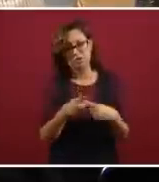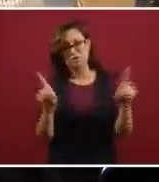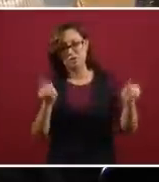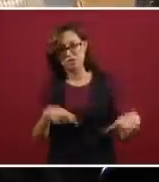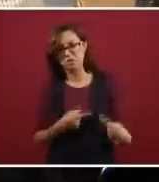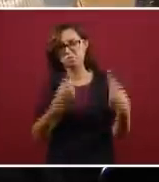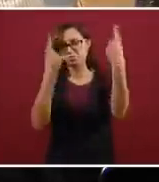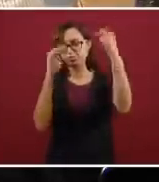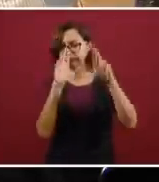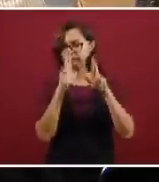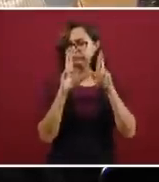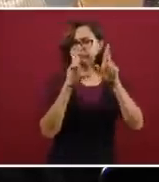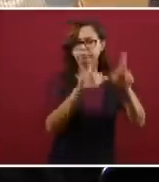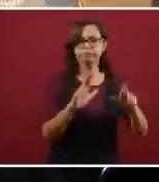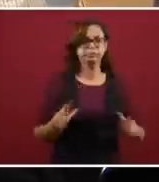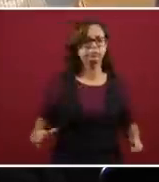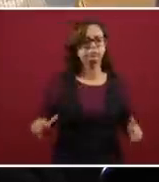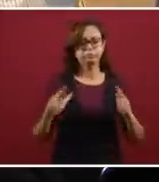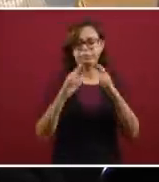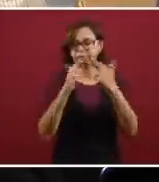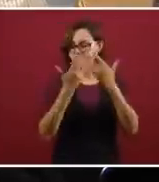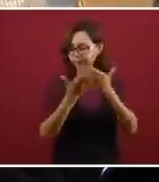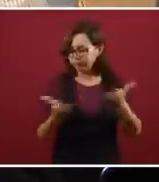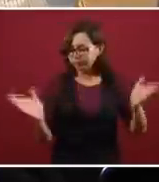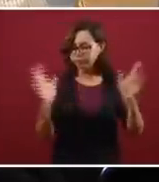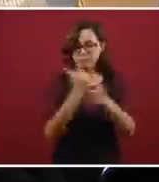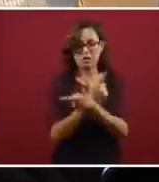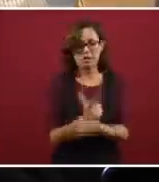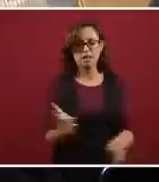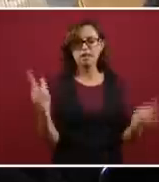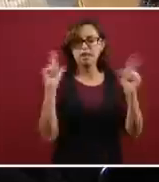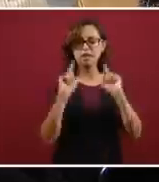la libertad religiosa, la diversidad,